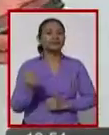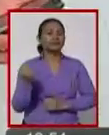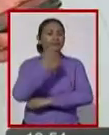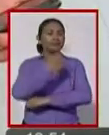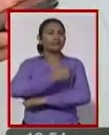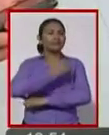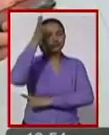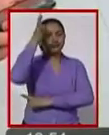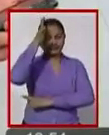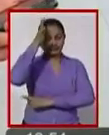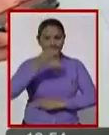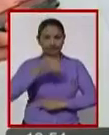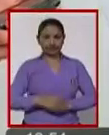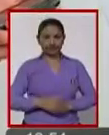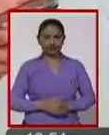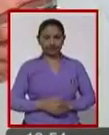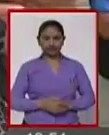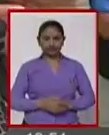del padre,